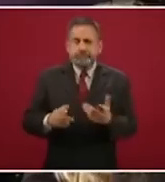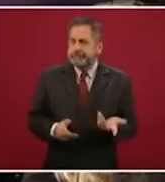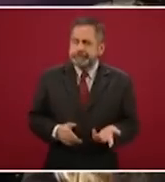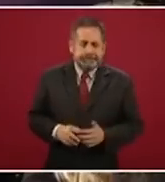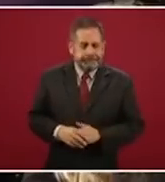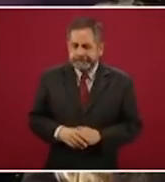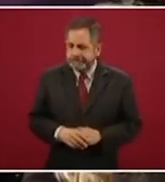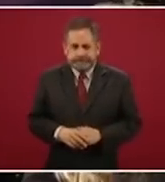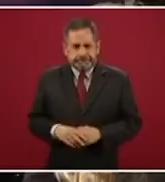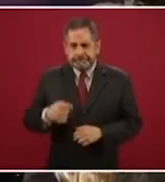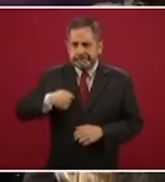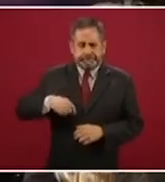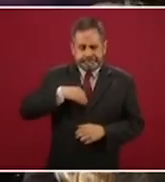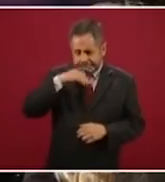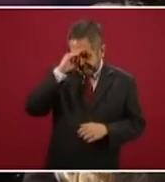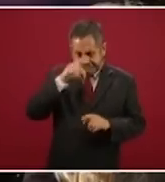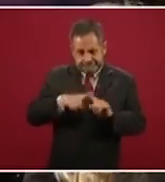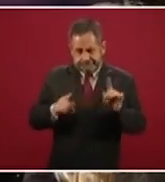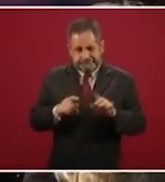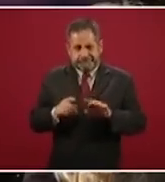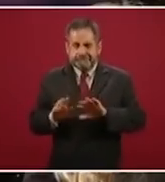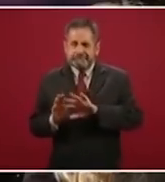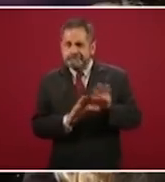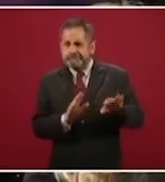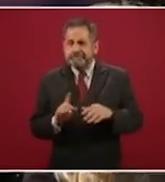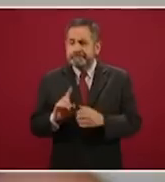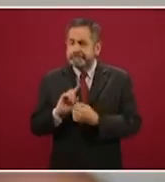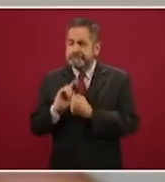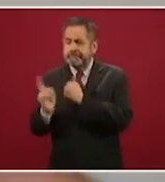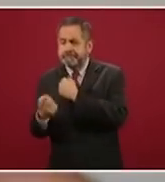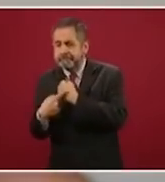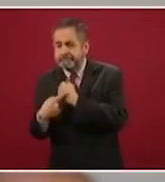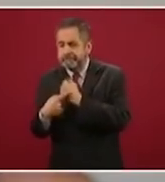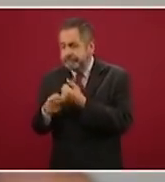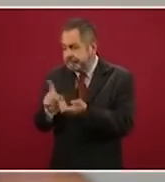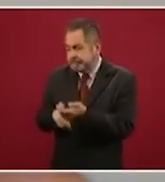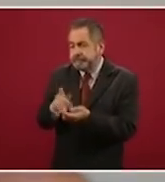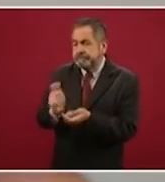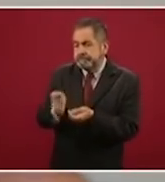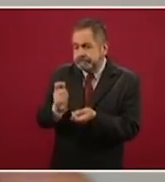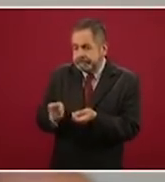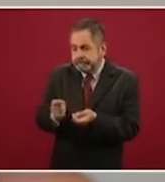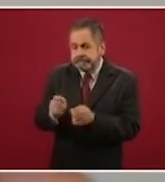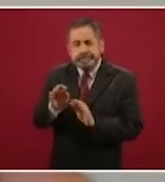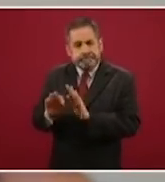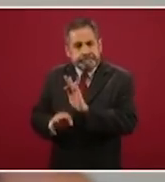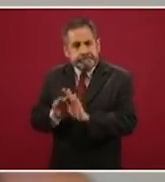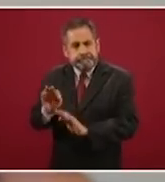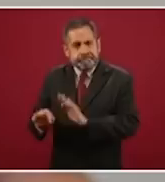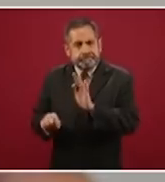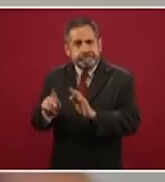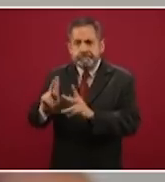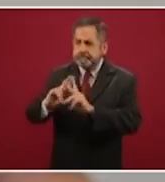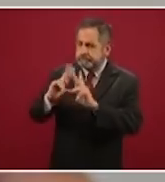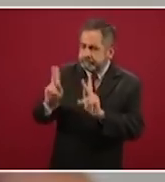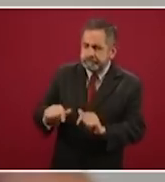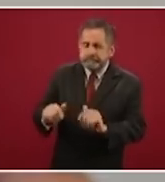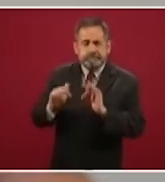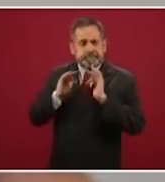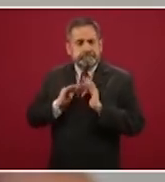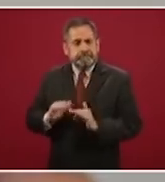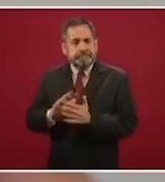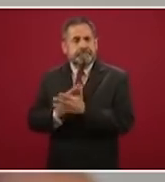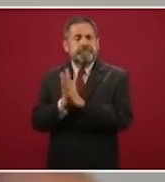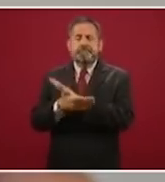Nosotros pensamos que hay que atender las causas, que la paz y la tranquilidad son frutos de la justicia.